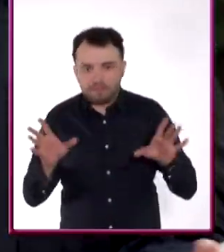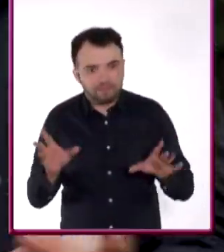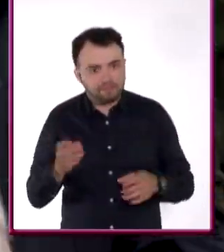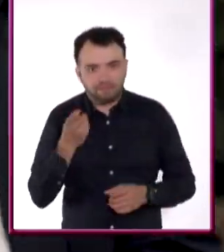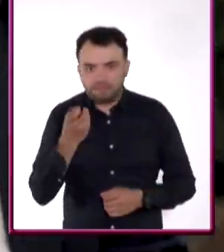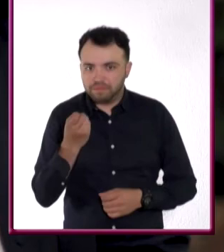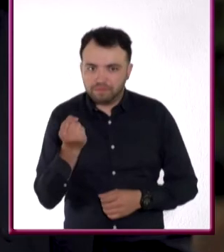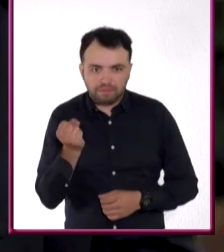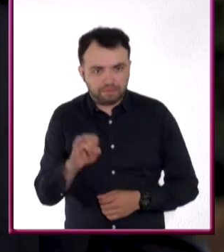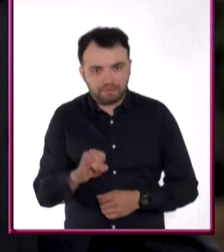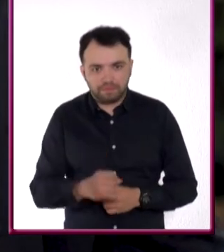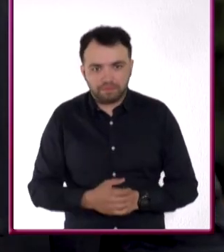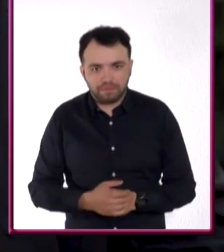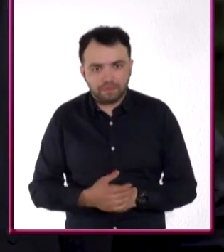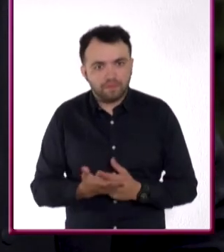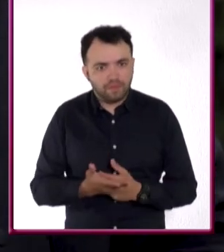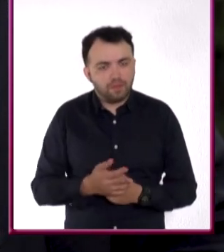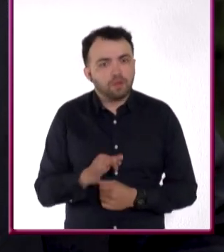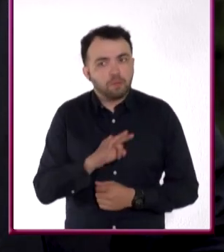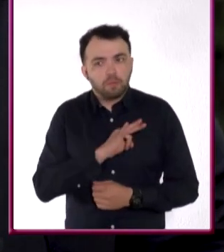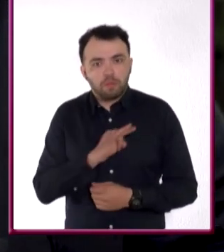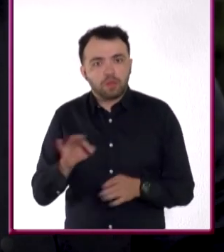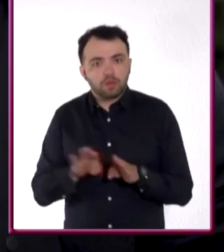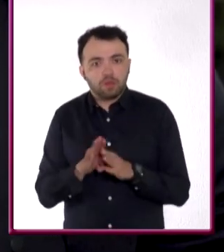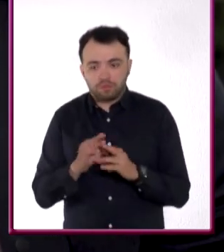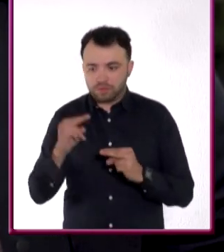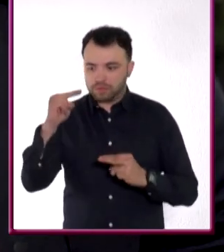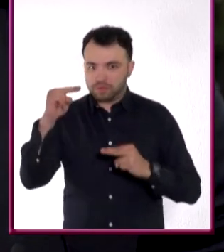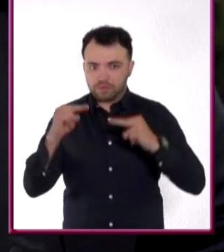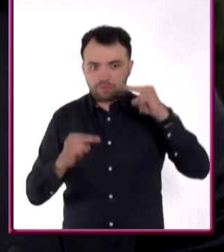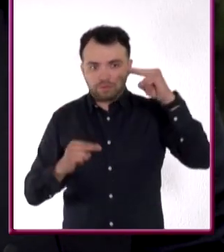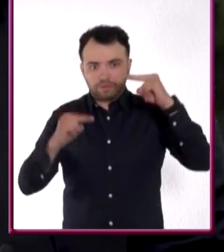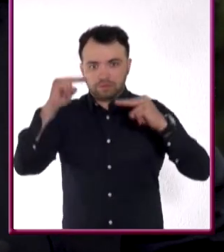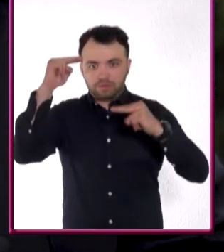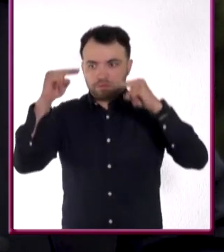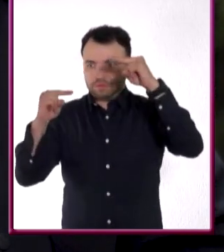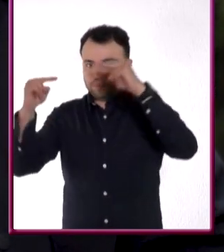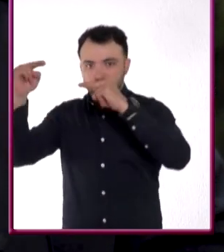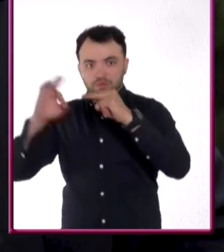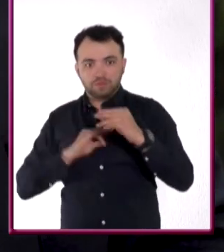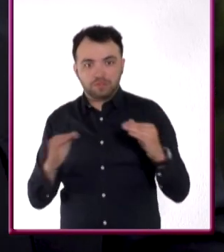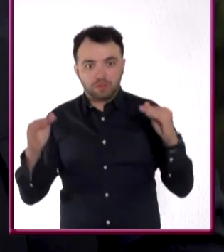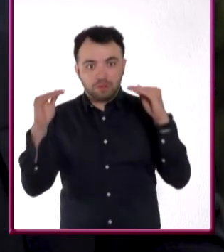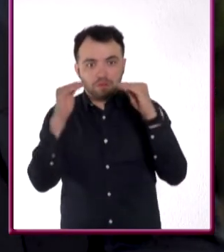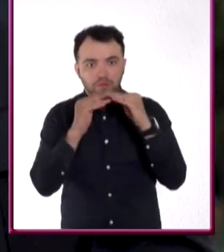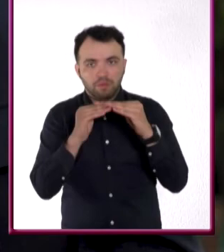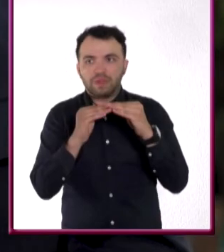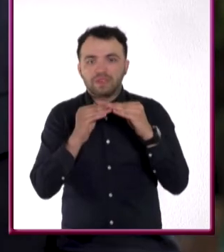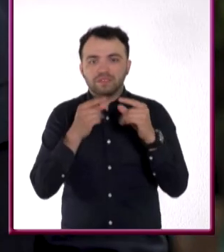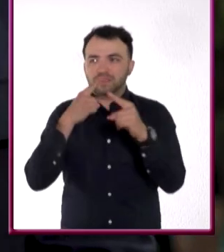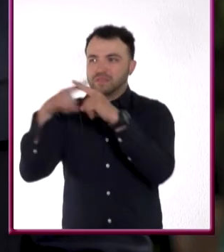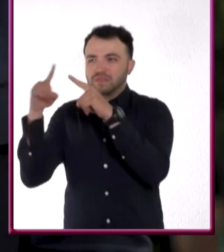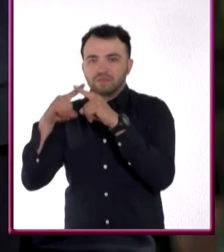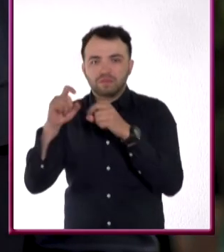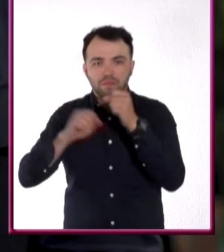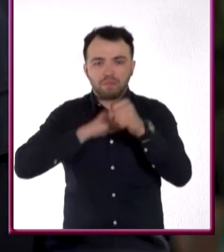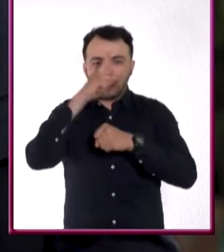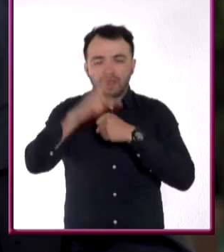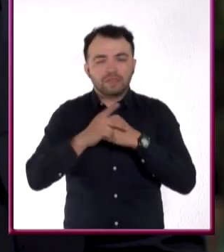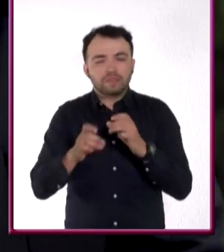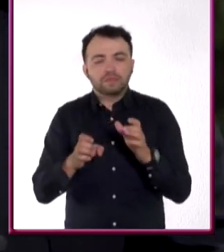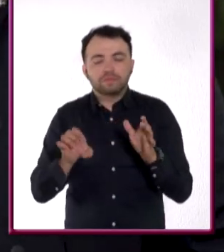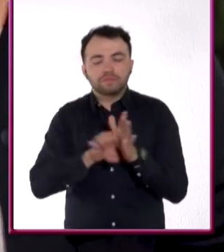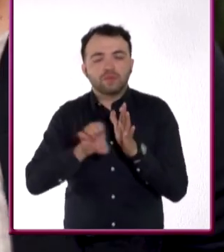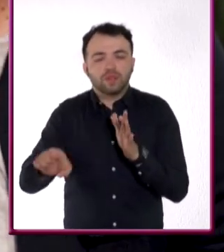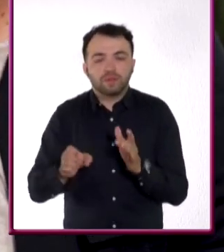mundial, elemental. De hecho, se pueden comparar gráficas de cómo va la epidemia entre los países para tomar decisiones, como cerrar